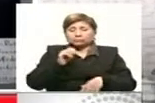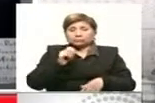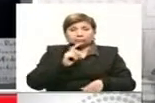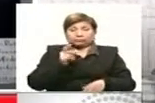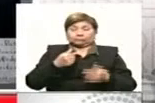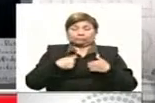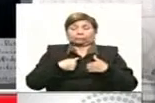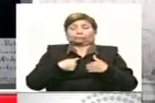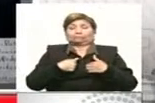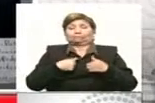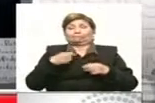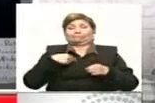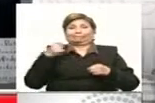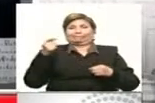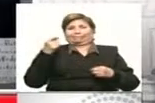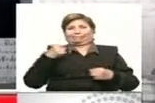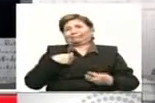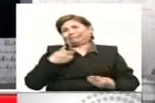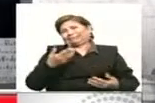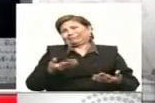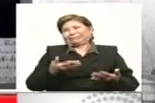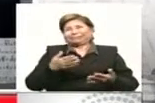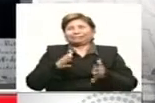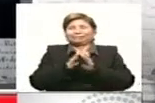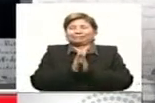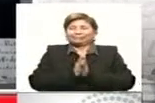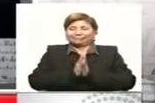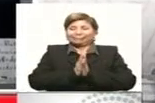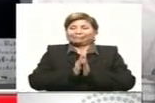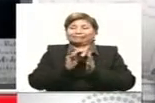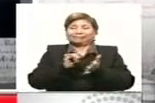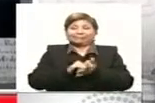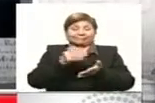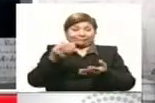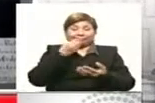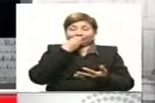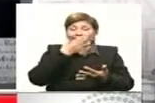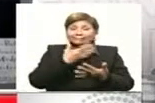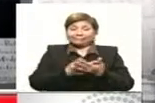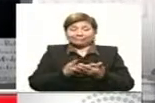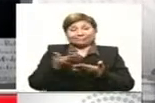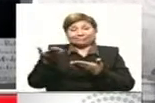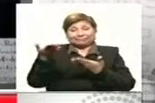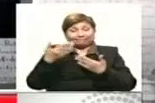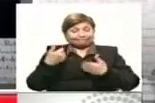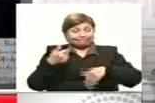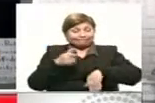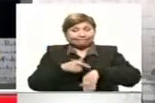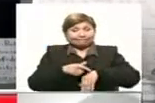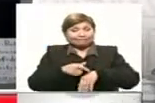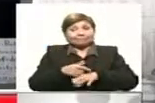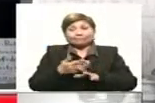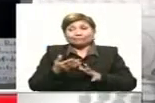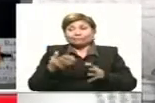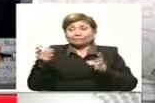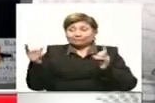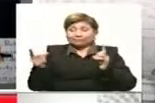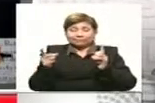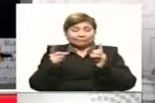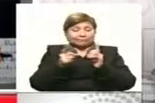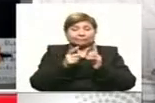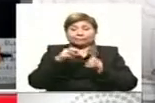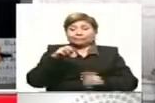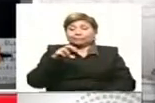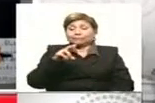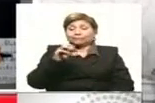porque yo también sea de Piura, lo que le puedo pedir es, si usted tiene a bien, en el momento que crea conveniente, personal del